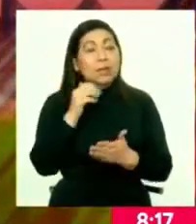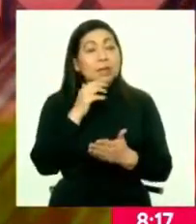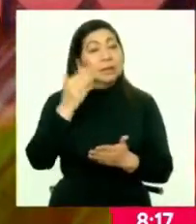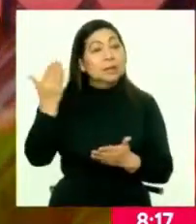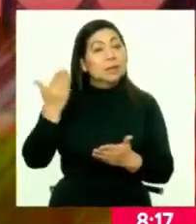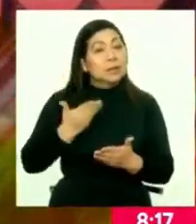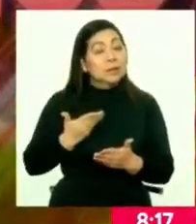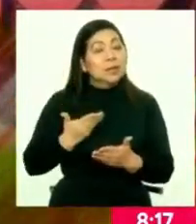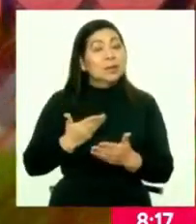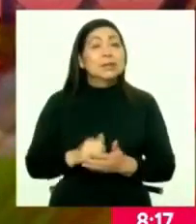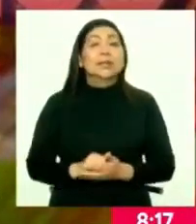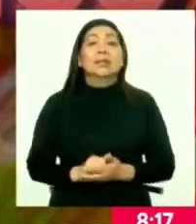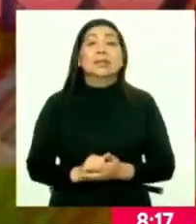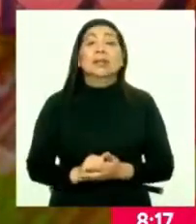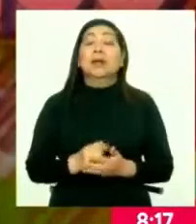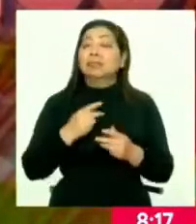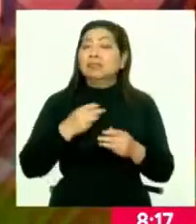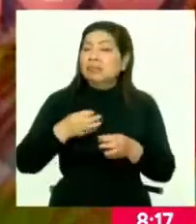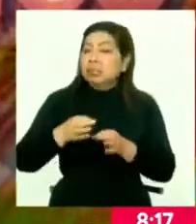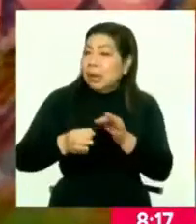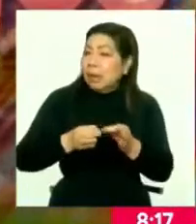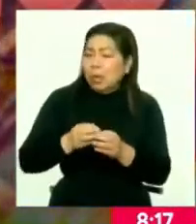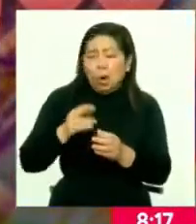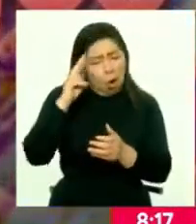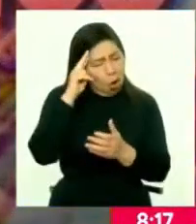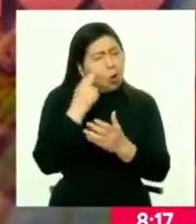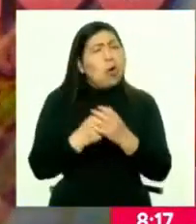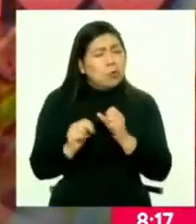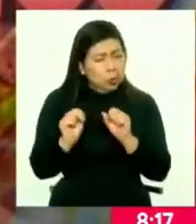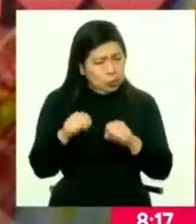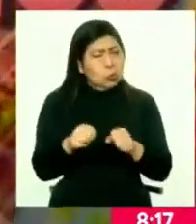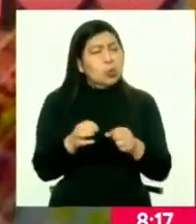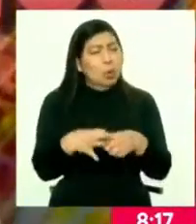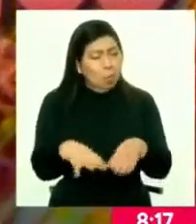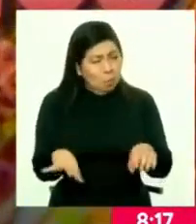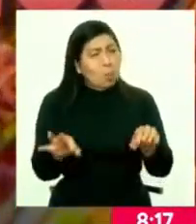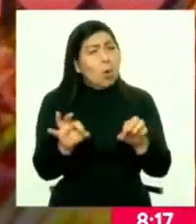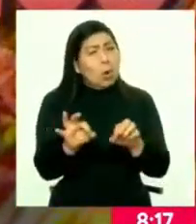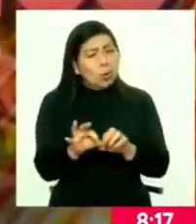hace la recomendación y nos transmite total confianza para la aplicación de la vacuna a nuestros pequeñitos.